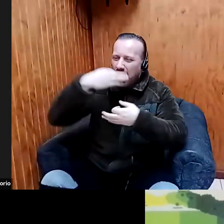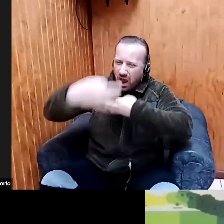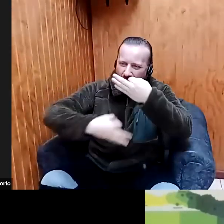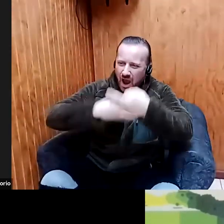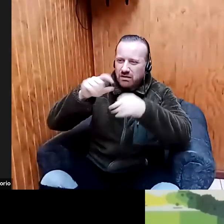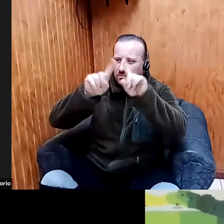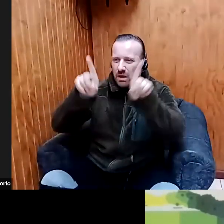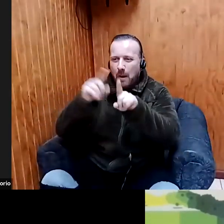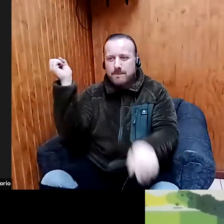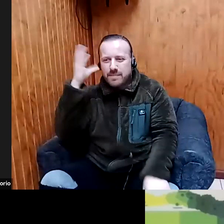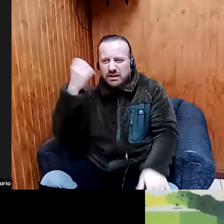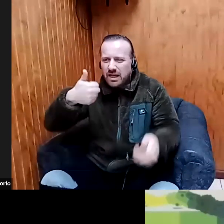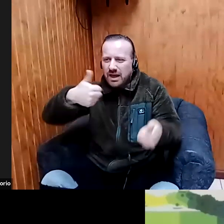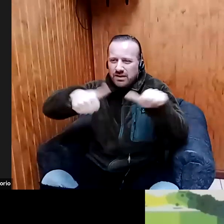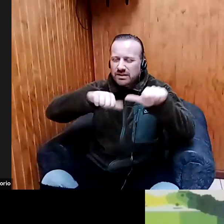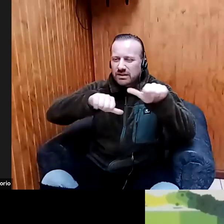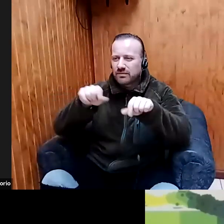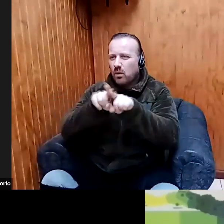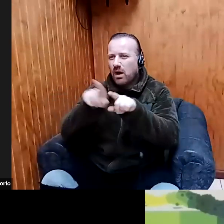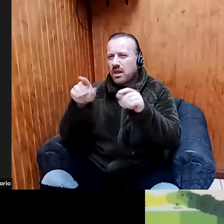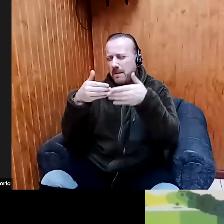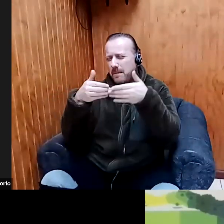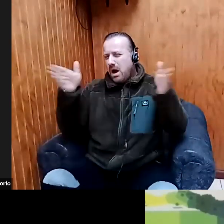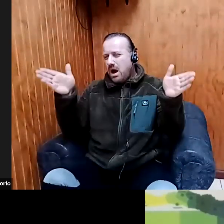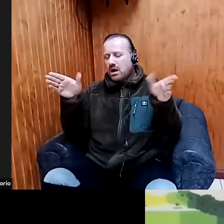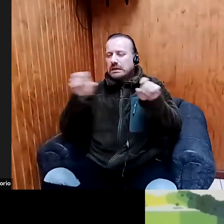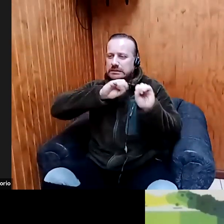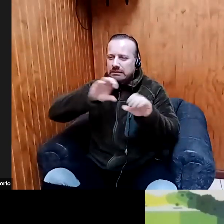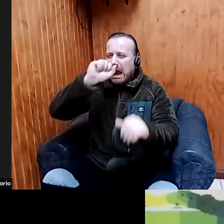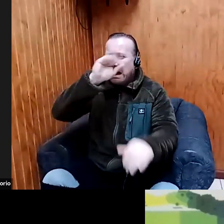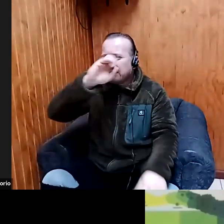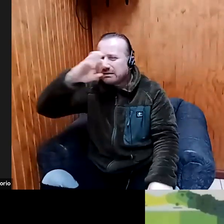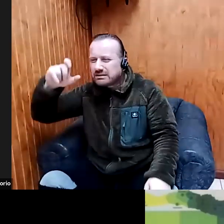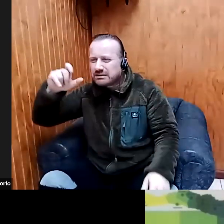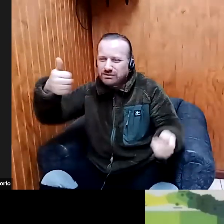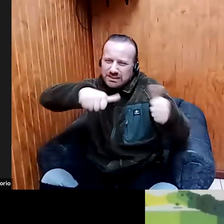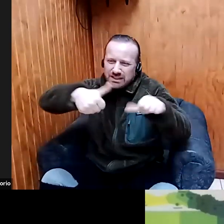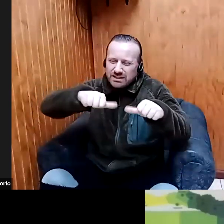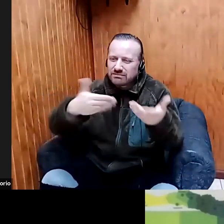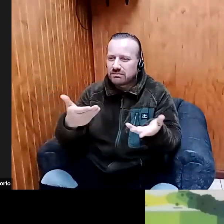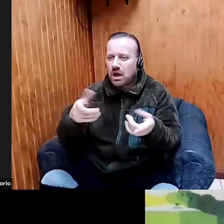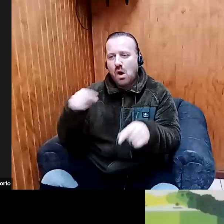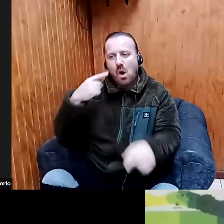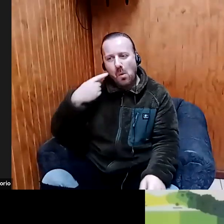de práctica científica, un marco más amplio que es la alfabetización científica, un elemento esencial de nuestro currículum nacional también acá en